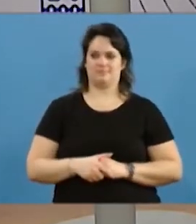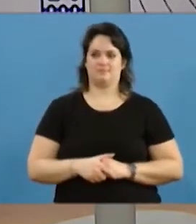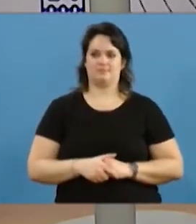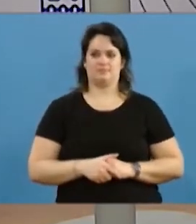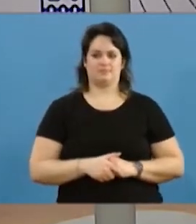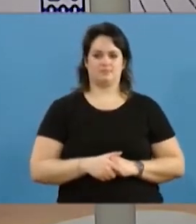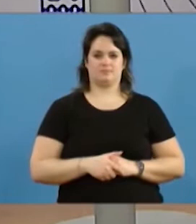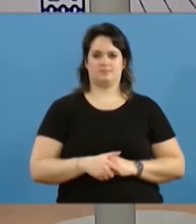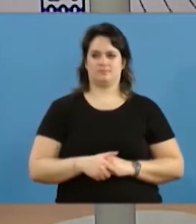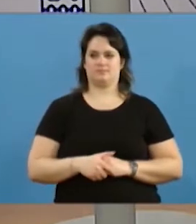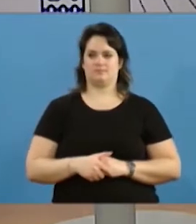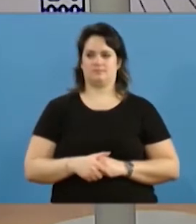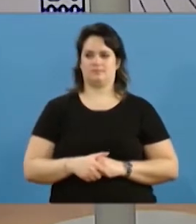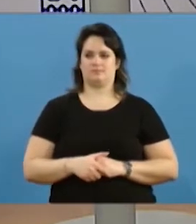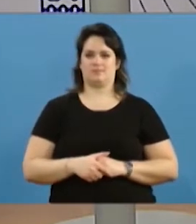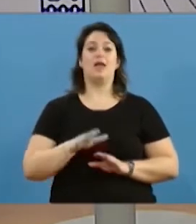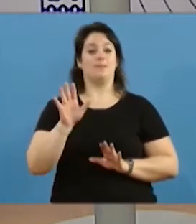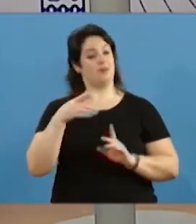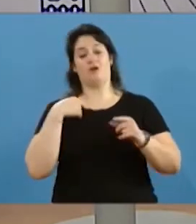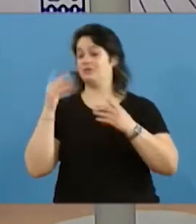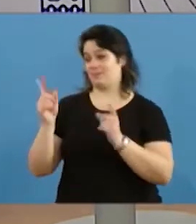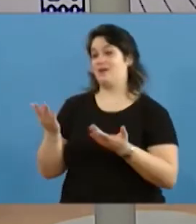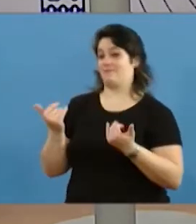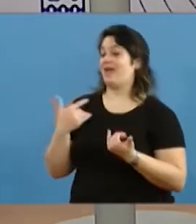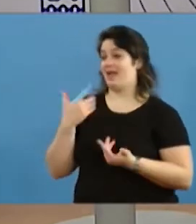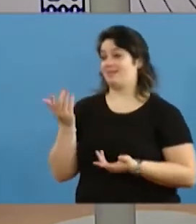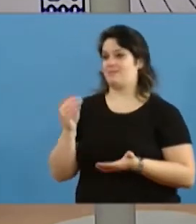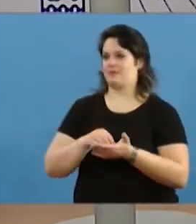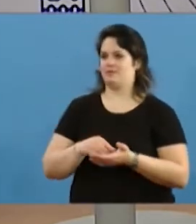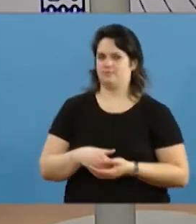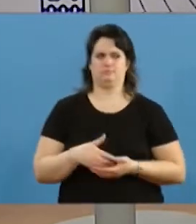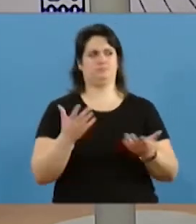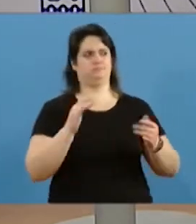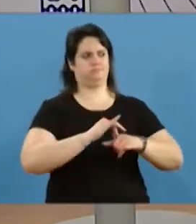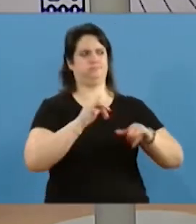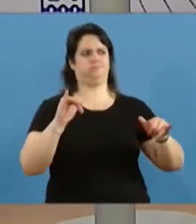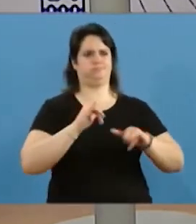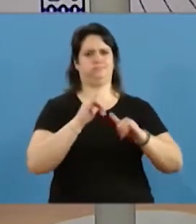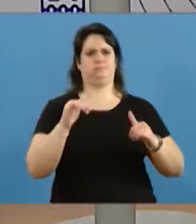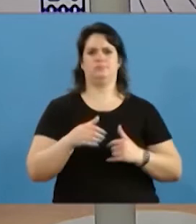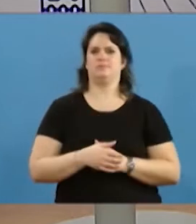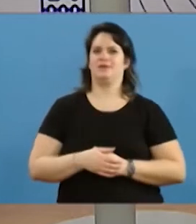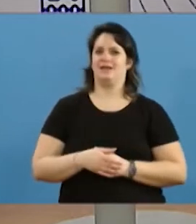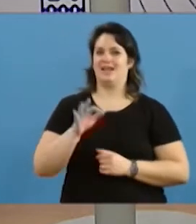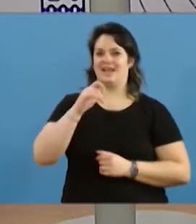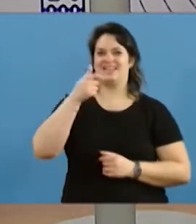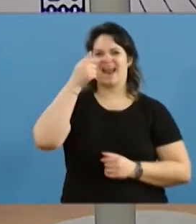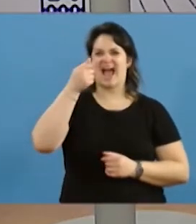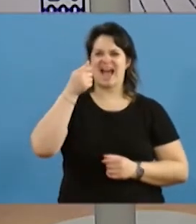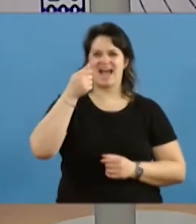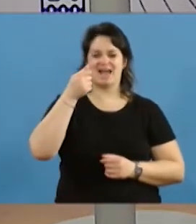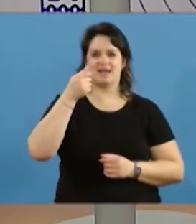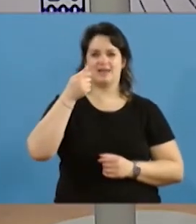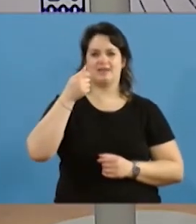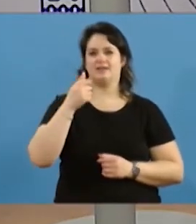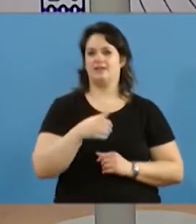que más se presentan? Bien. Pero esto no es nada. ¿Qué más? Hay algo muy maravilloso, que la letra A es